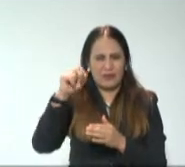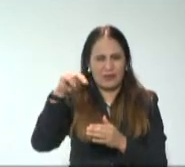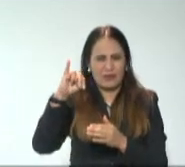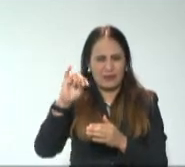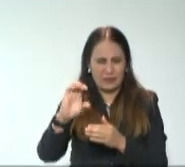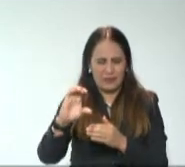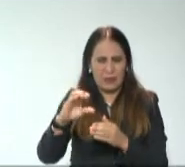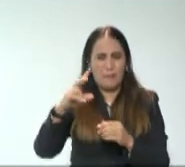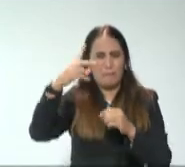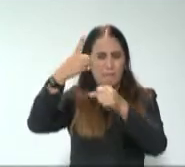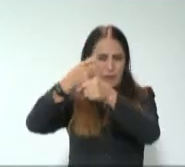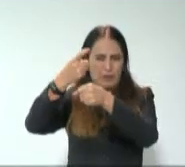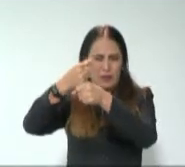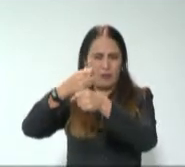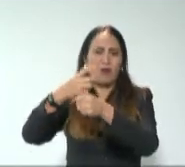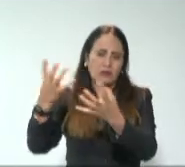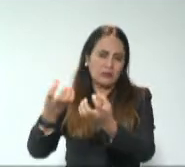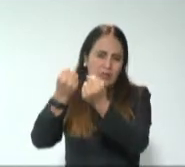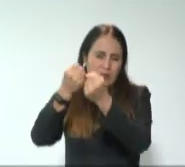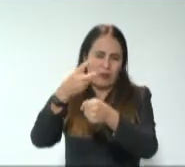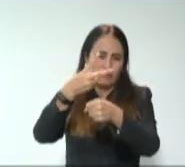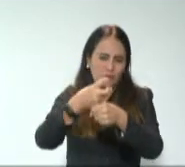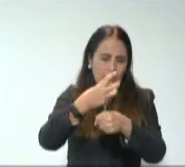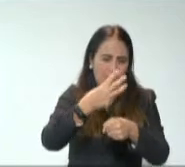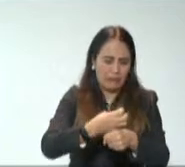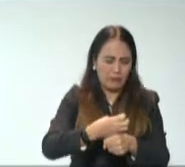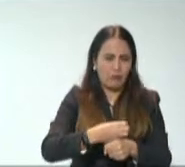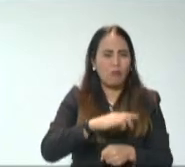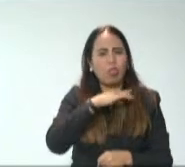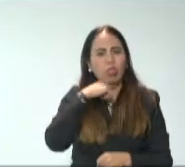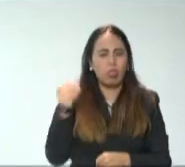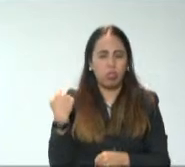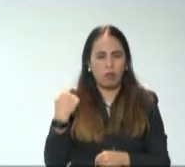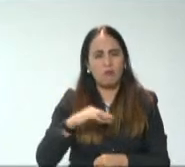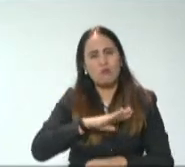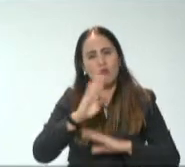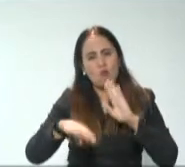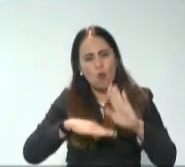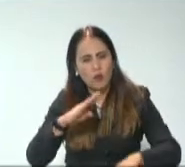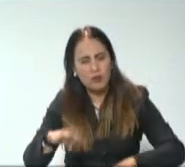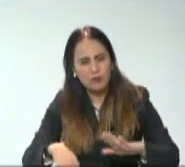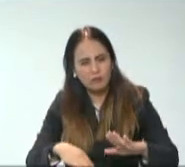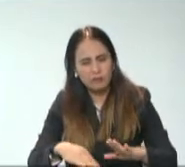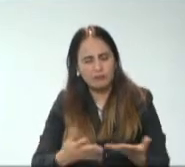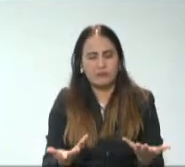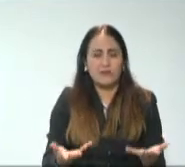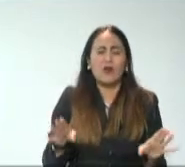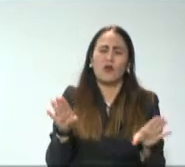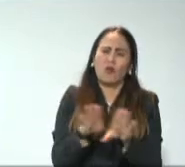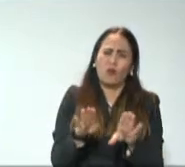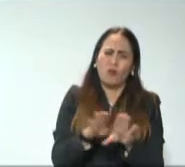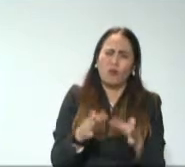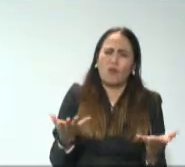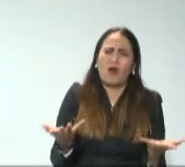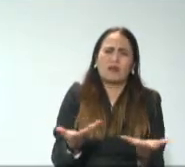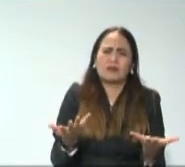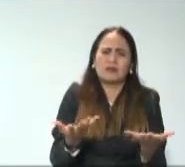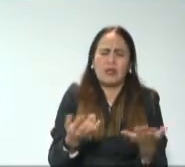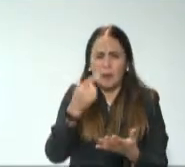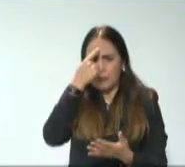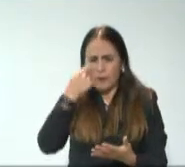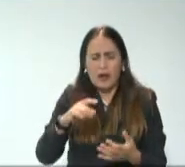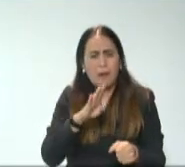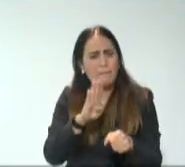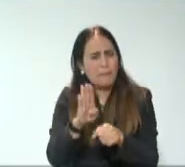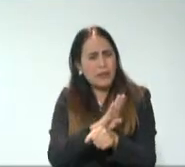ahogan no Entonces cómo cómo vigilar que los beneficios que se lleven